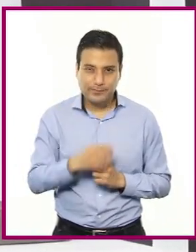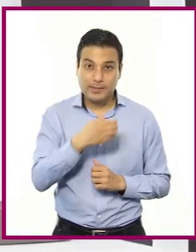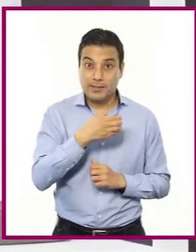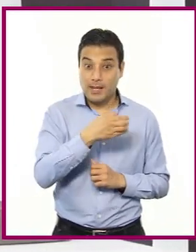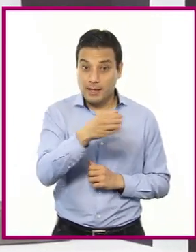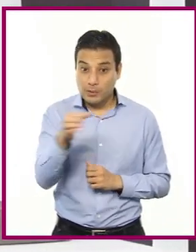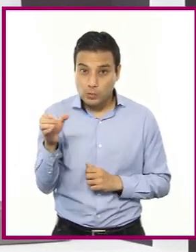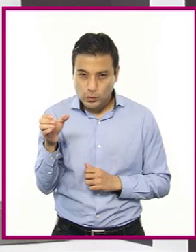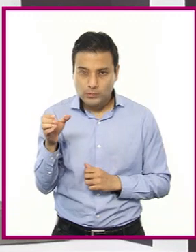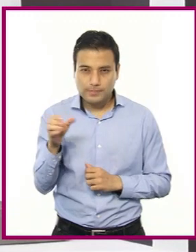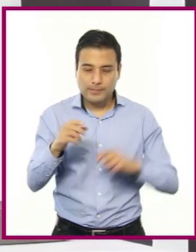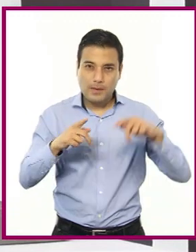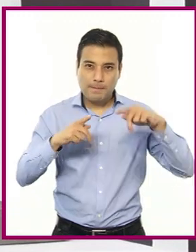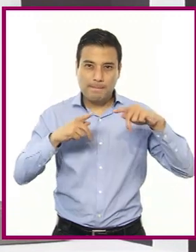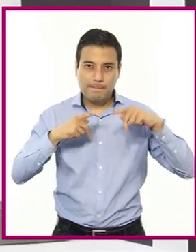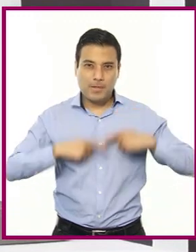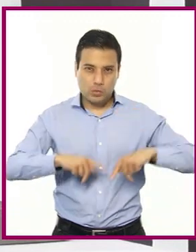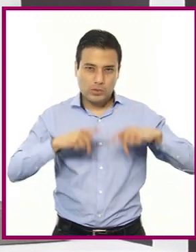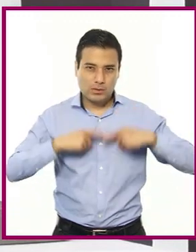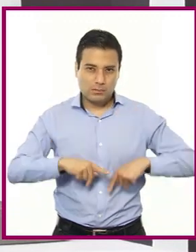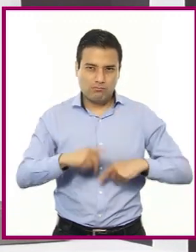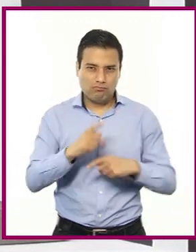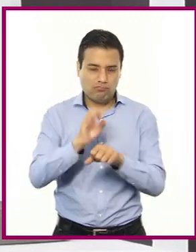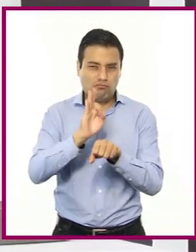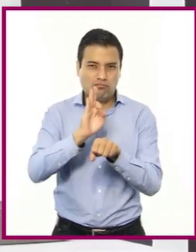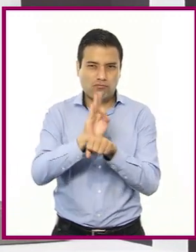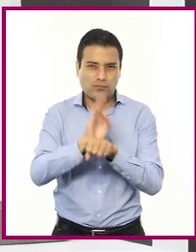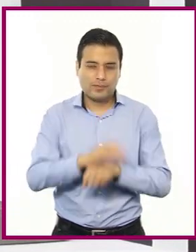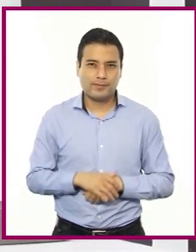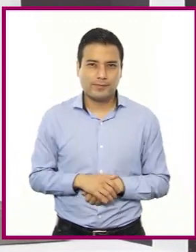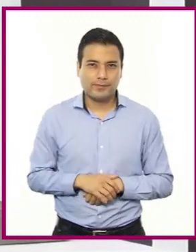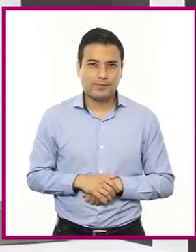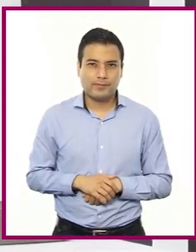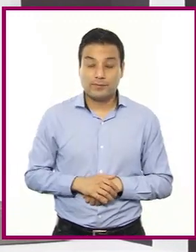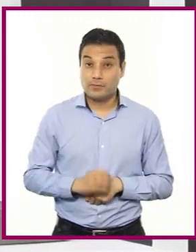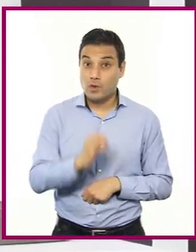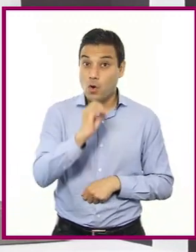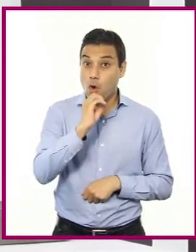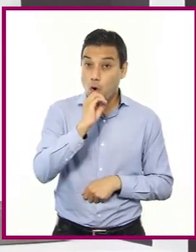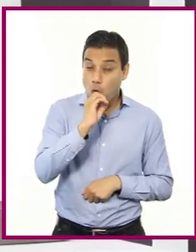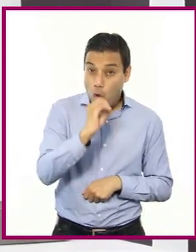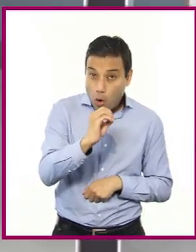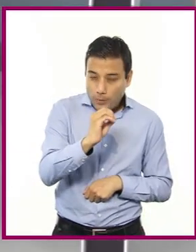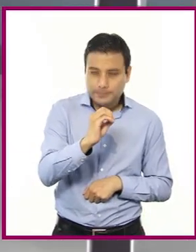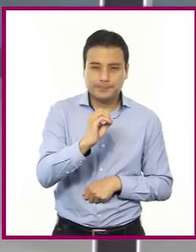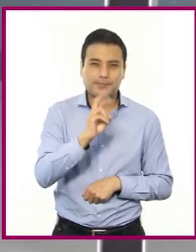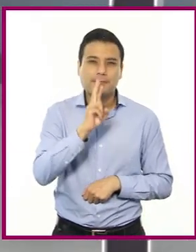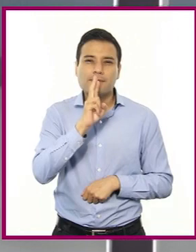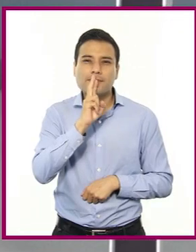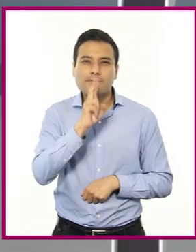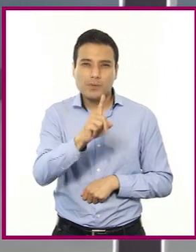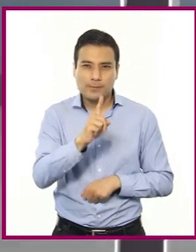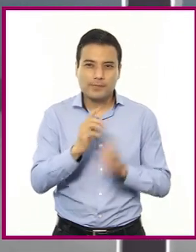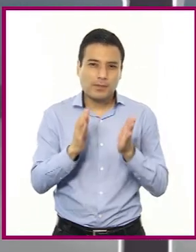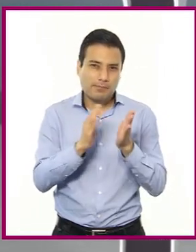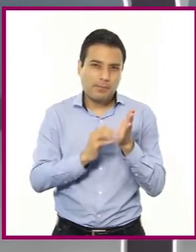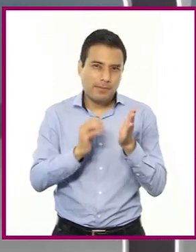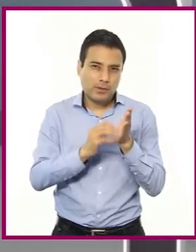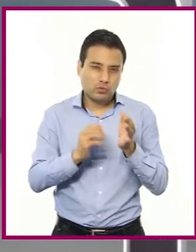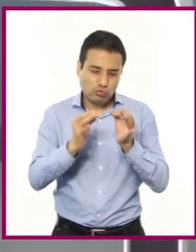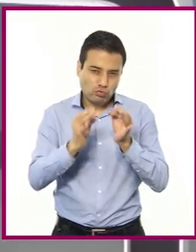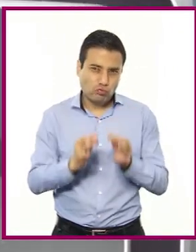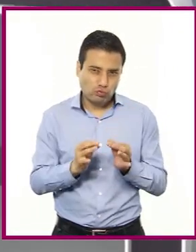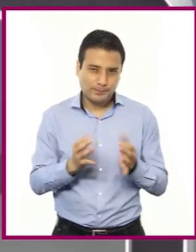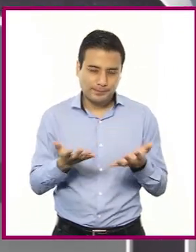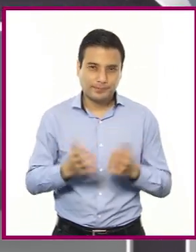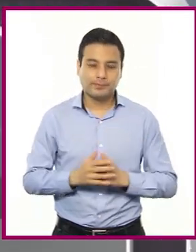se ampararan o, al menos, crearan verdaderos laberintos de documentos. Los ejidatarios